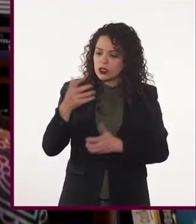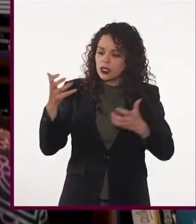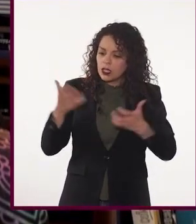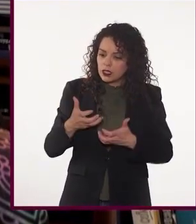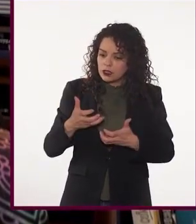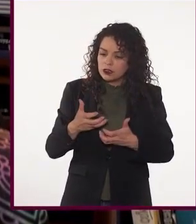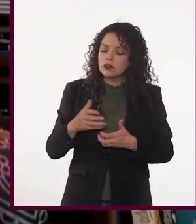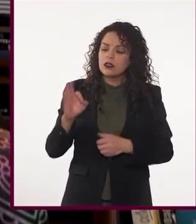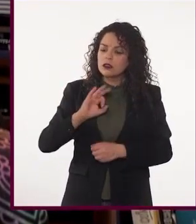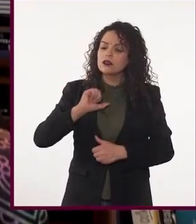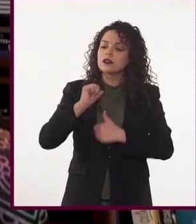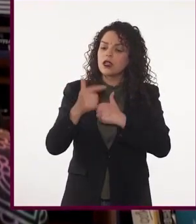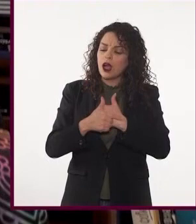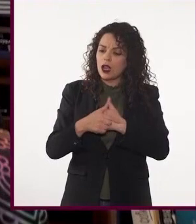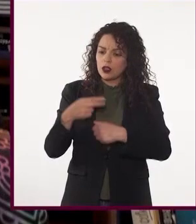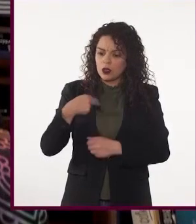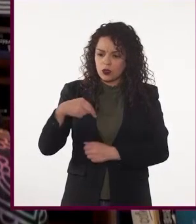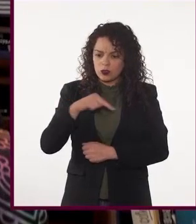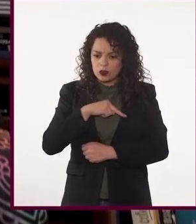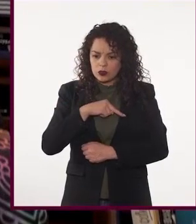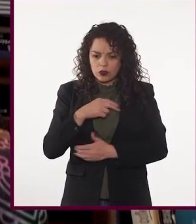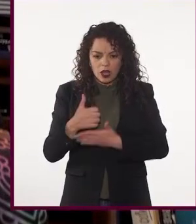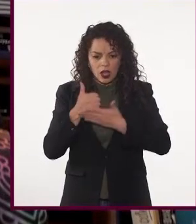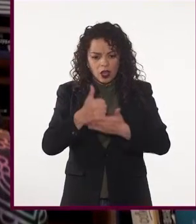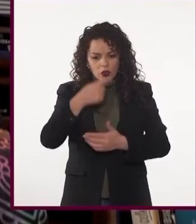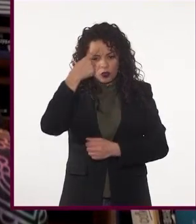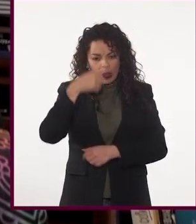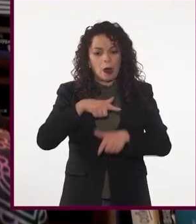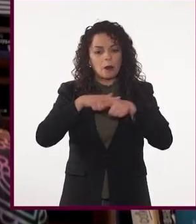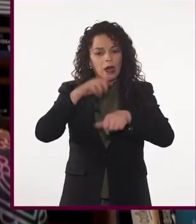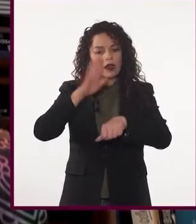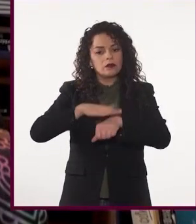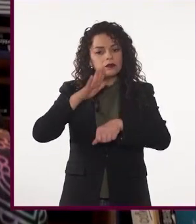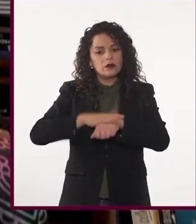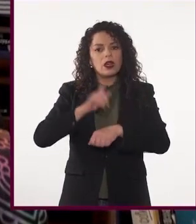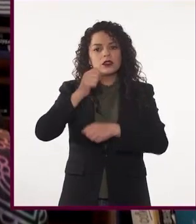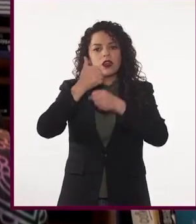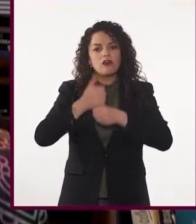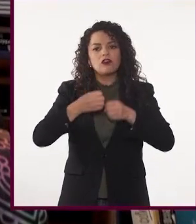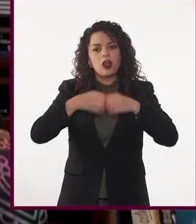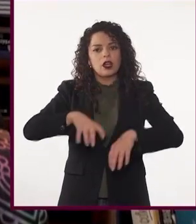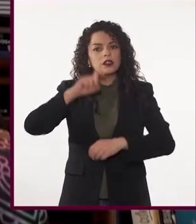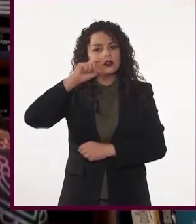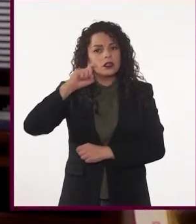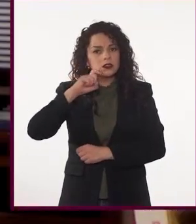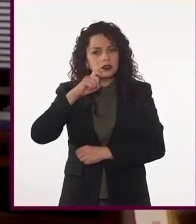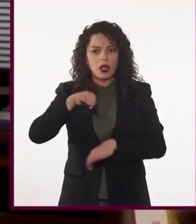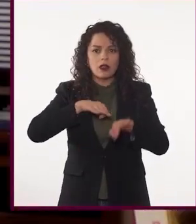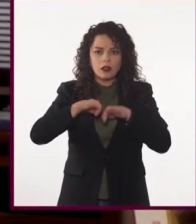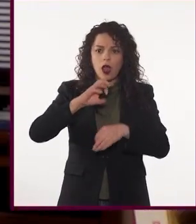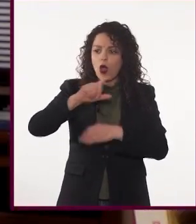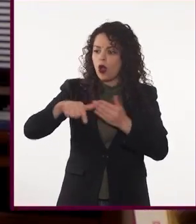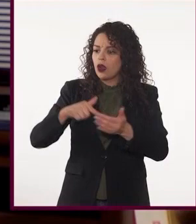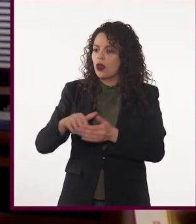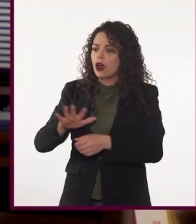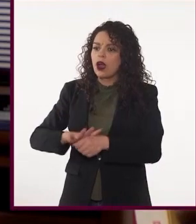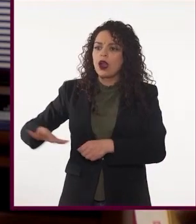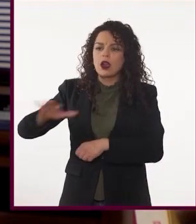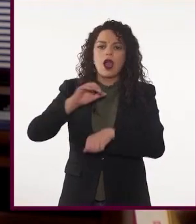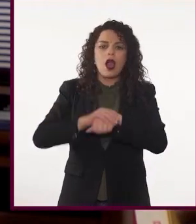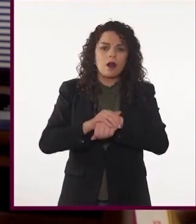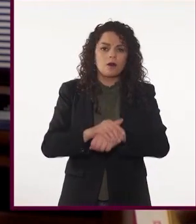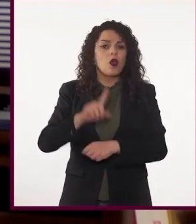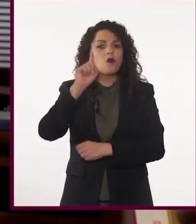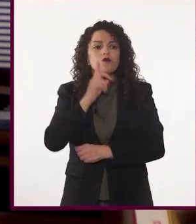si inconscientemente reproducimos la violencia sexual en nuestros trabajos y nuestro círculo social. Hombres y mujeres, revisemos